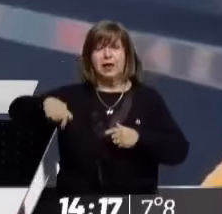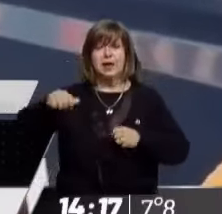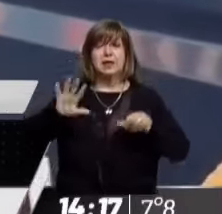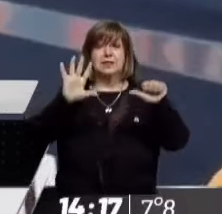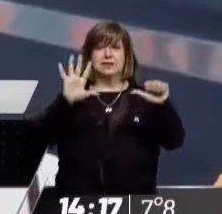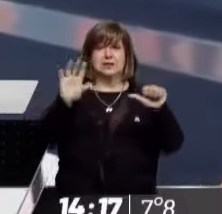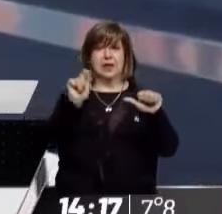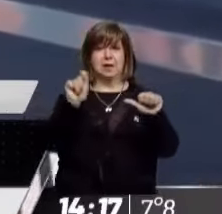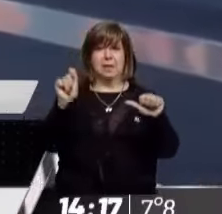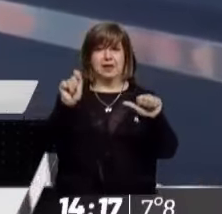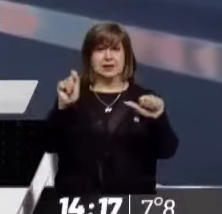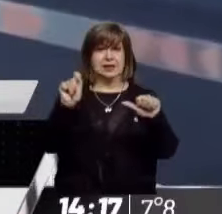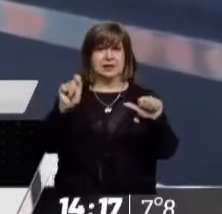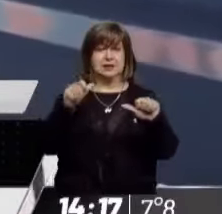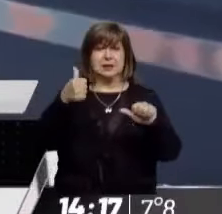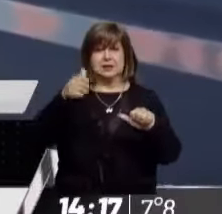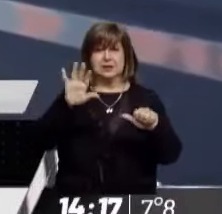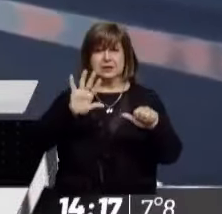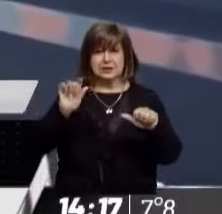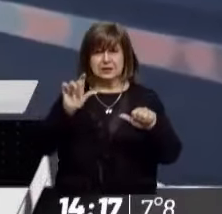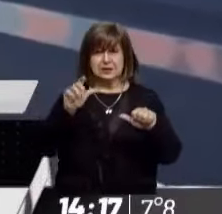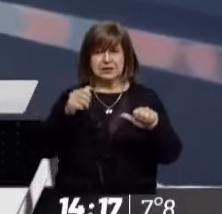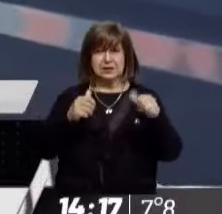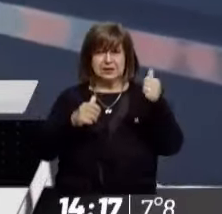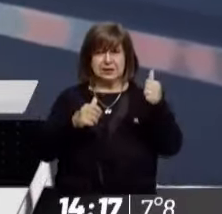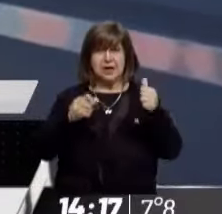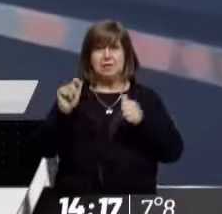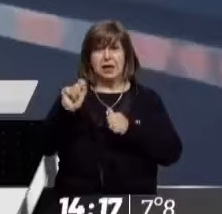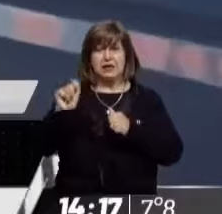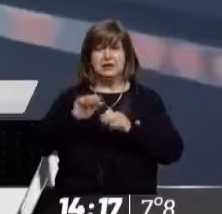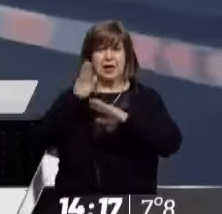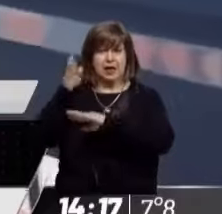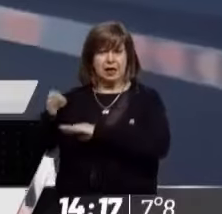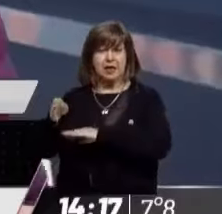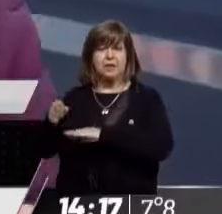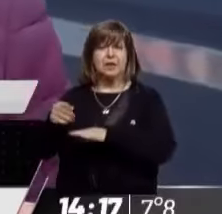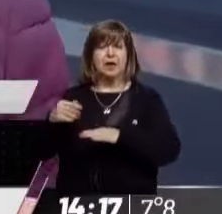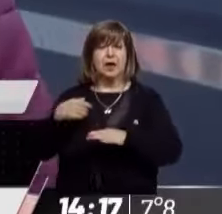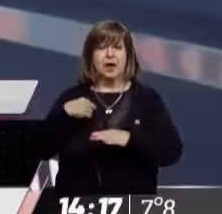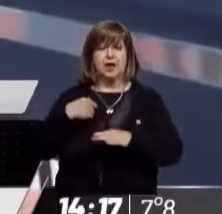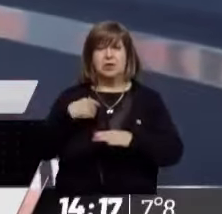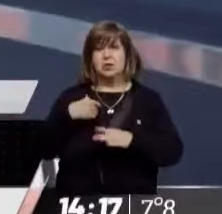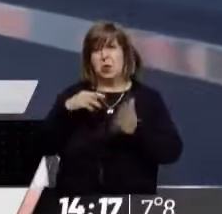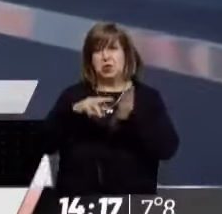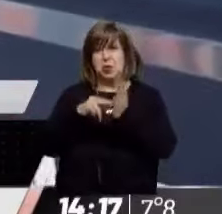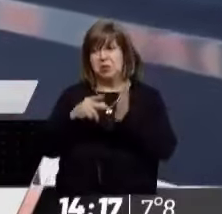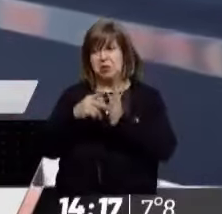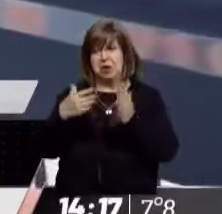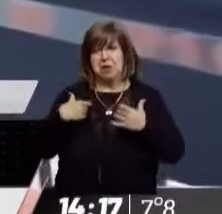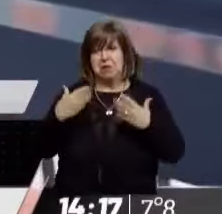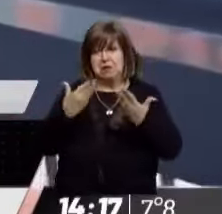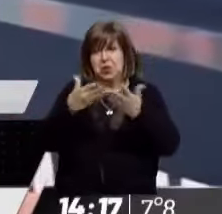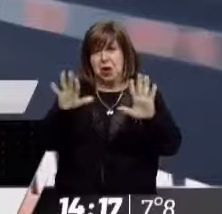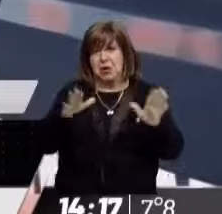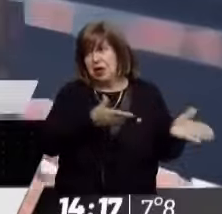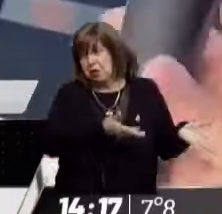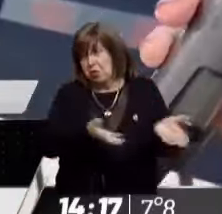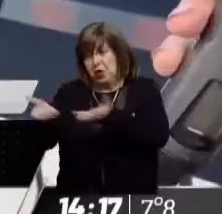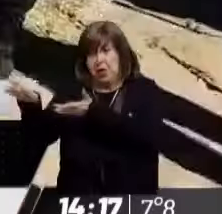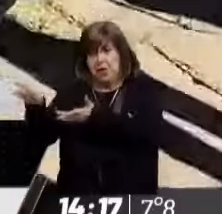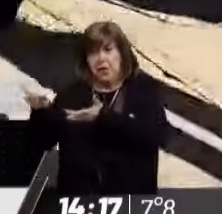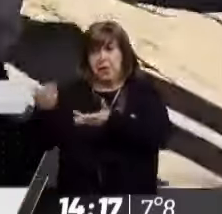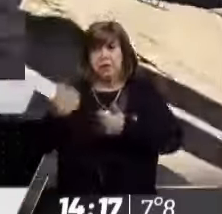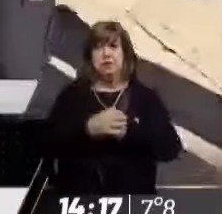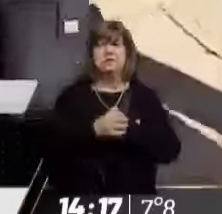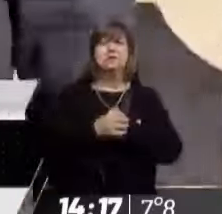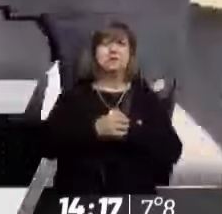bueno se enteraron que estamos acá empezaron a venir a hacer persecución y todo yo dejé entrar a todos porque yo no tengo problema no quería problemas con nadie al contrario querían